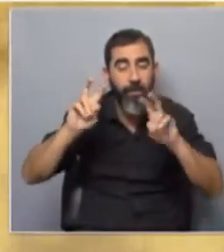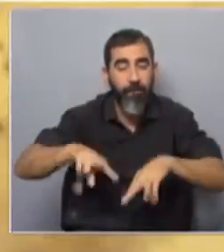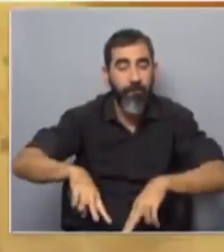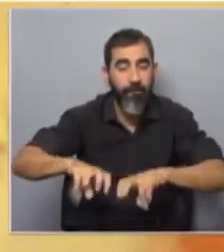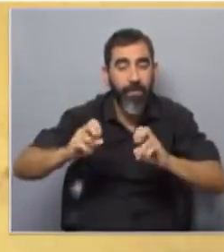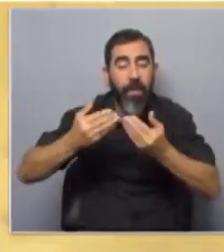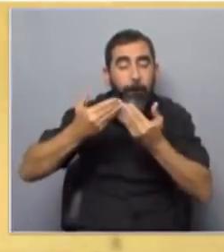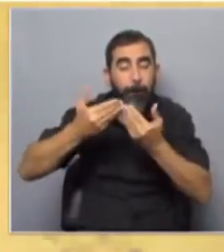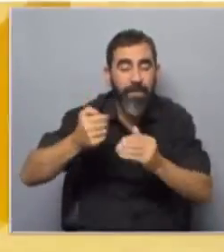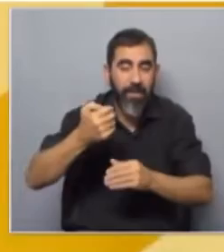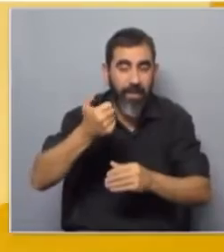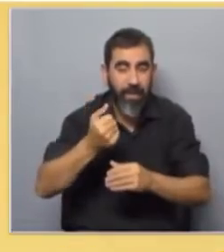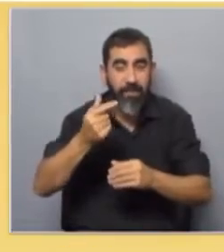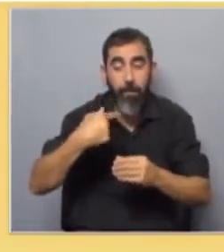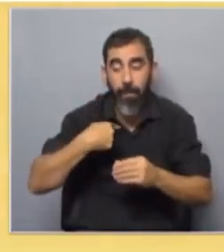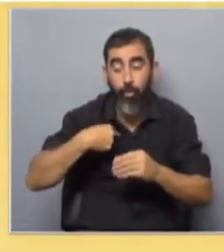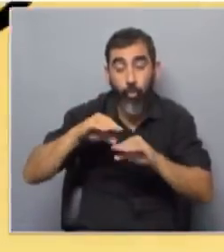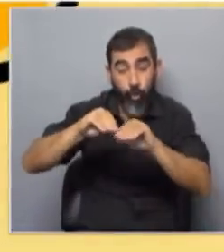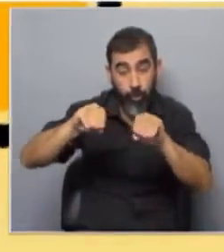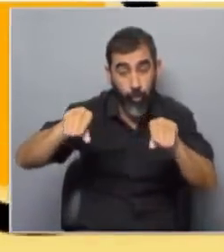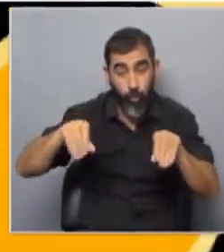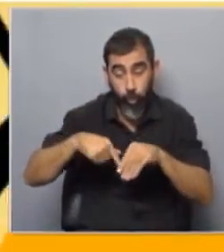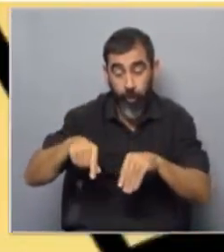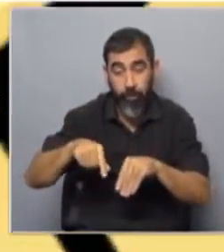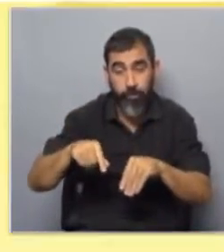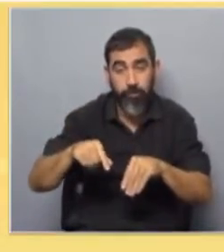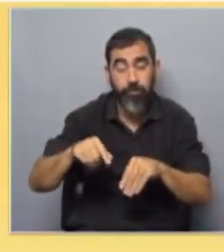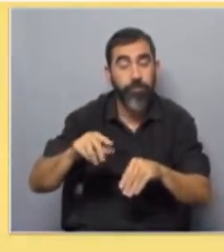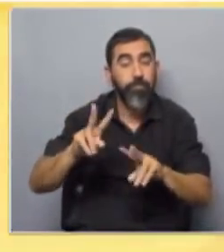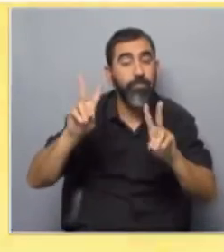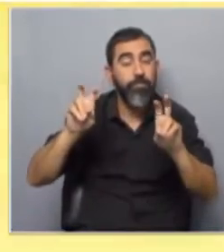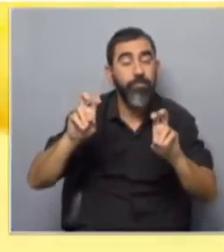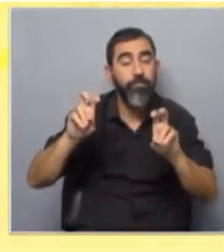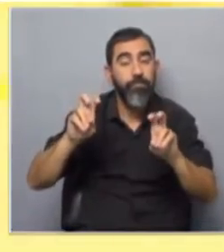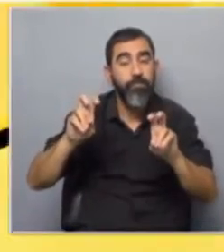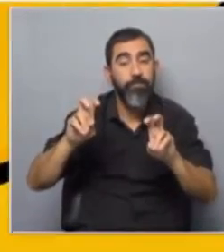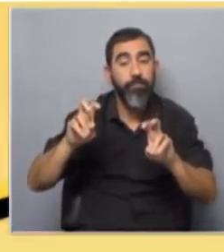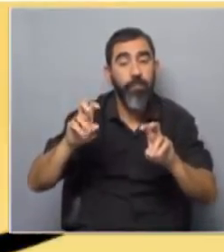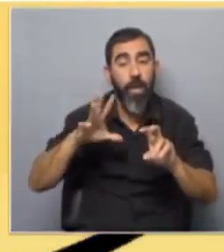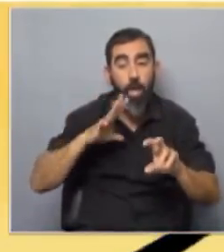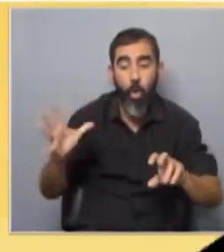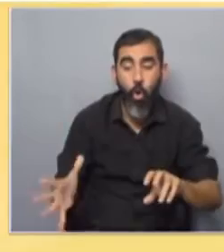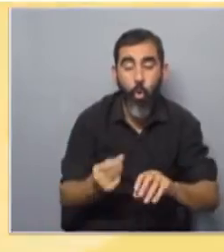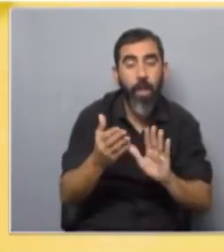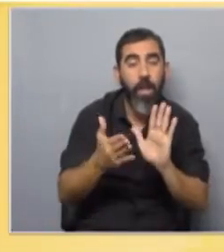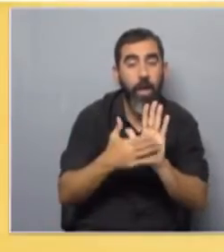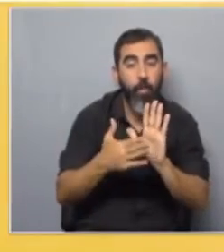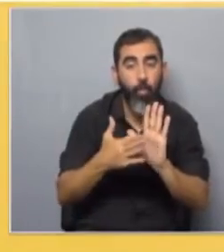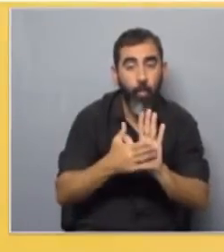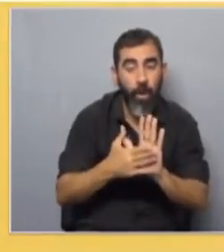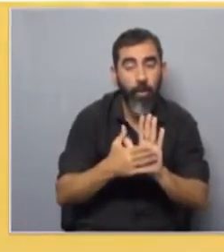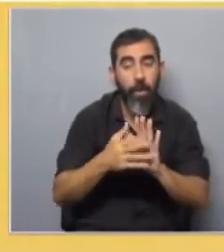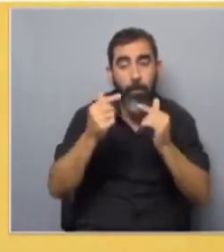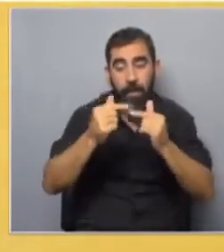en sus inicios. Para nosotros el suelo siempre fue como la matriz de la cual obteníamos las evidencias, los registros,